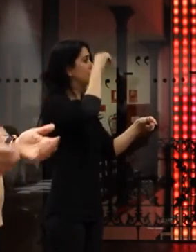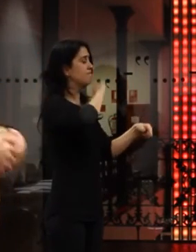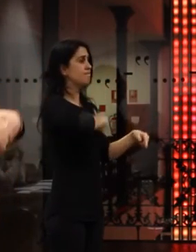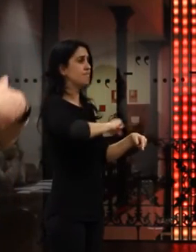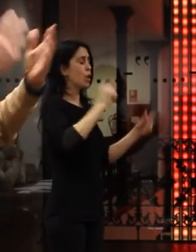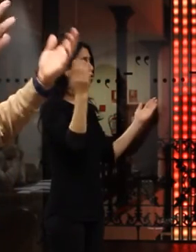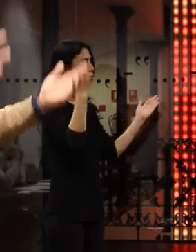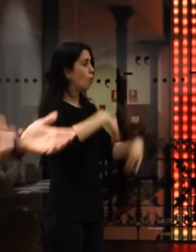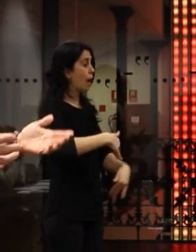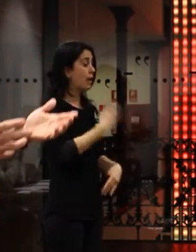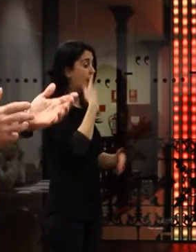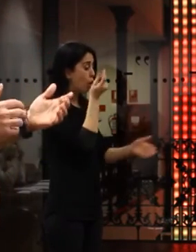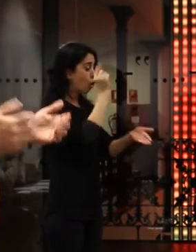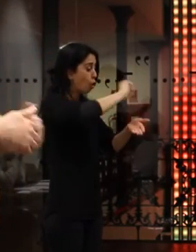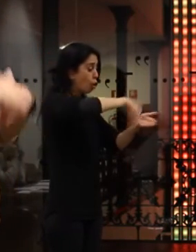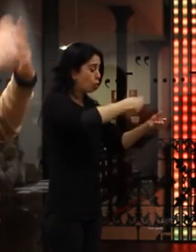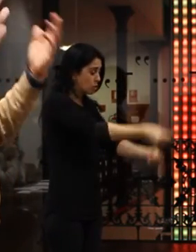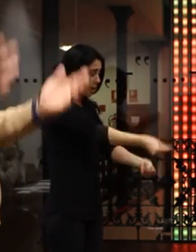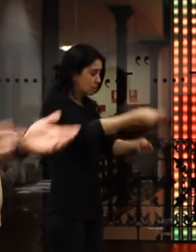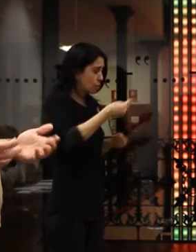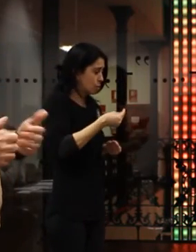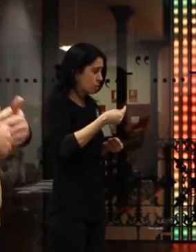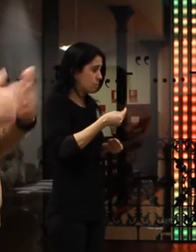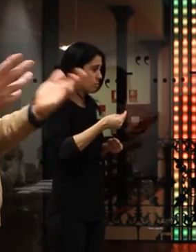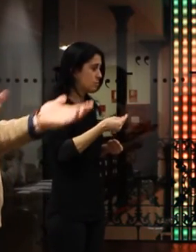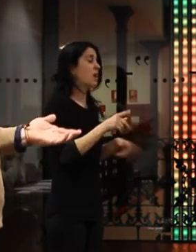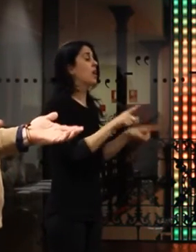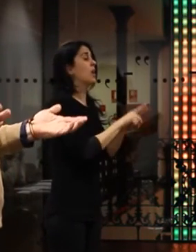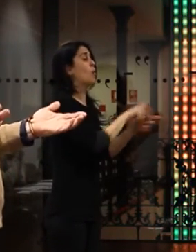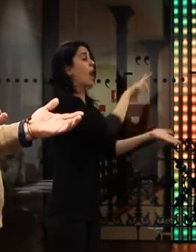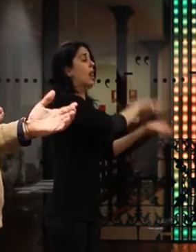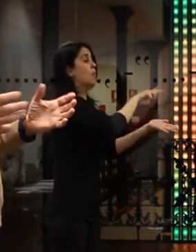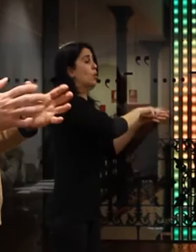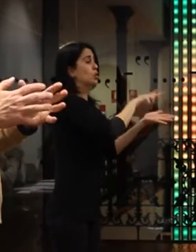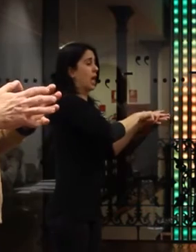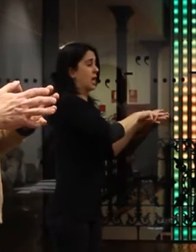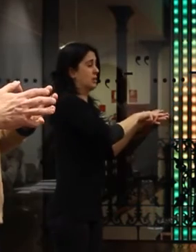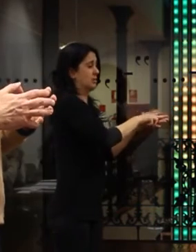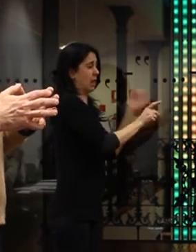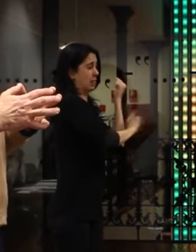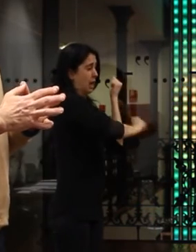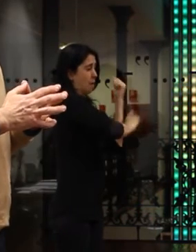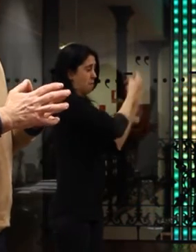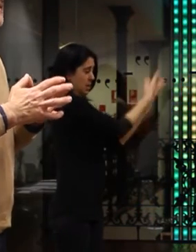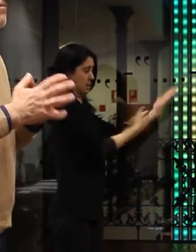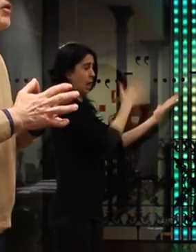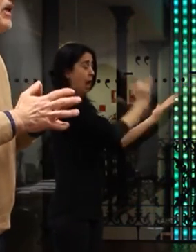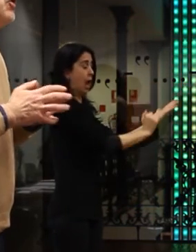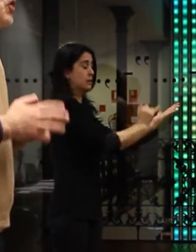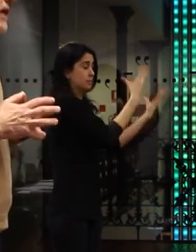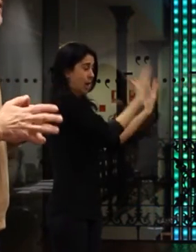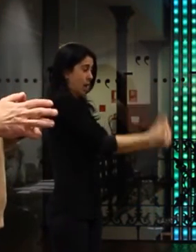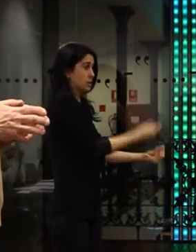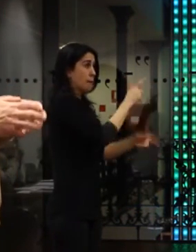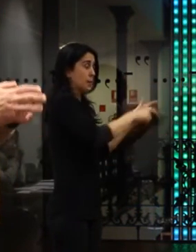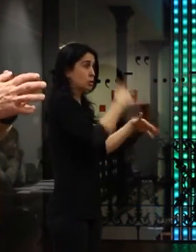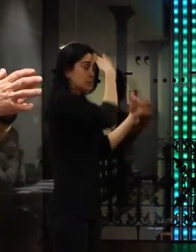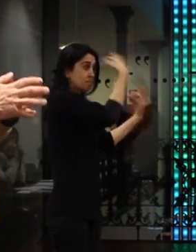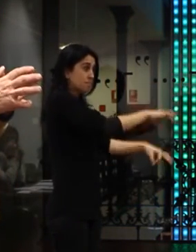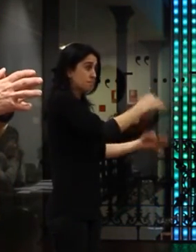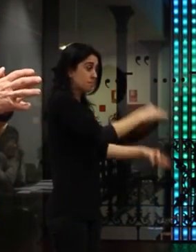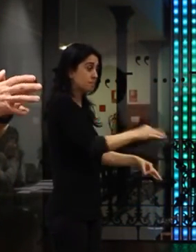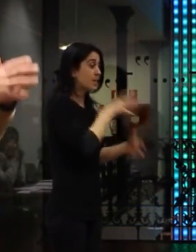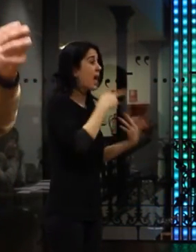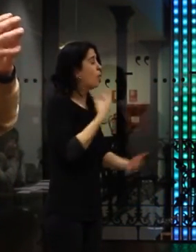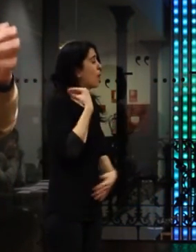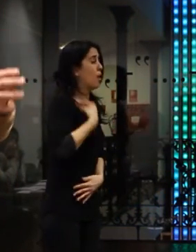una hipoteca con cláusulas suelo y con un montón y con más trampas que una película de chinos, y las personas no saben que podrían